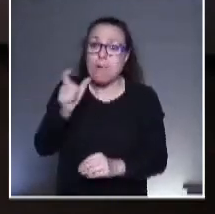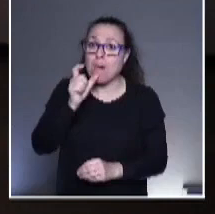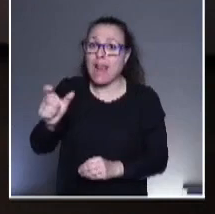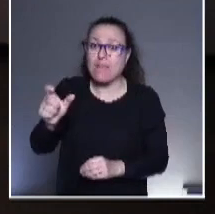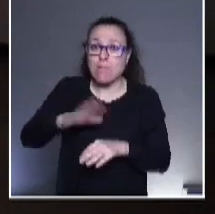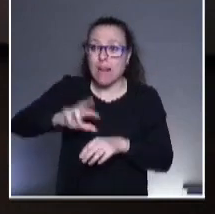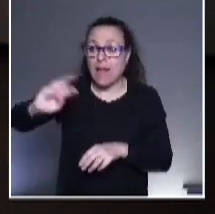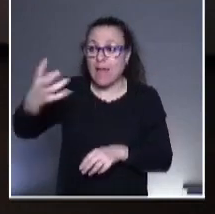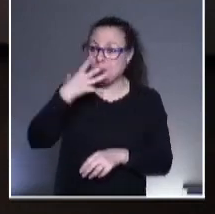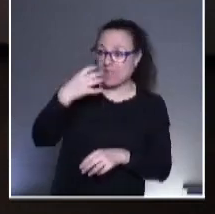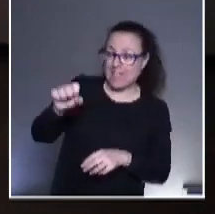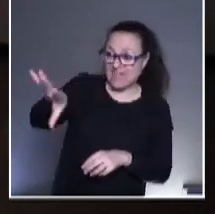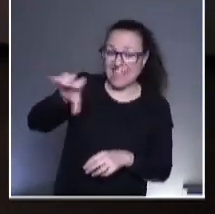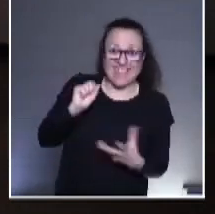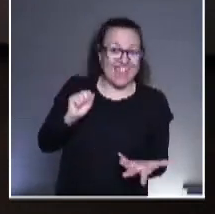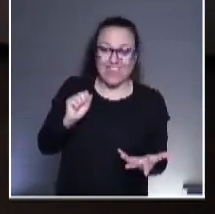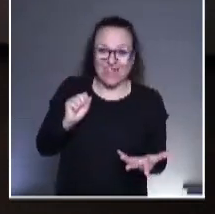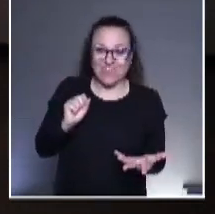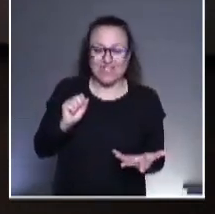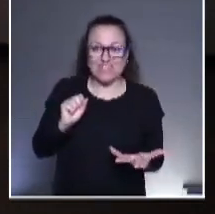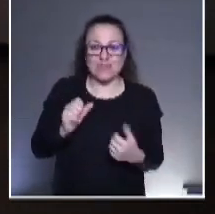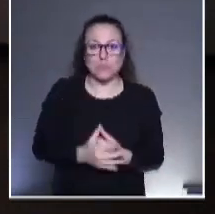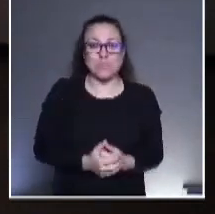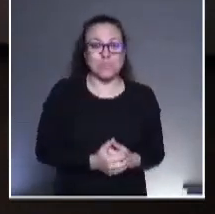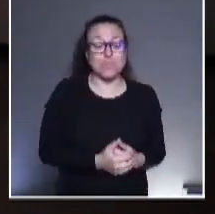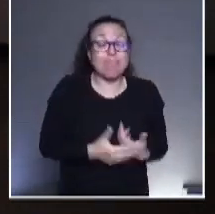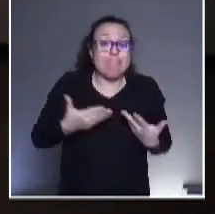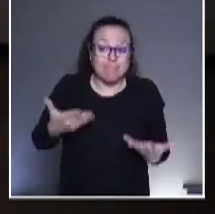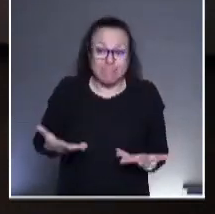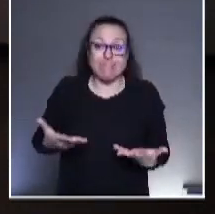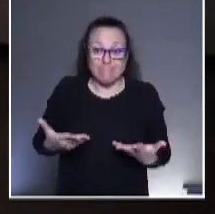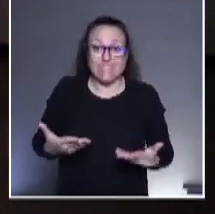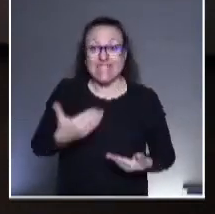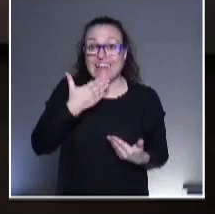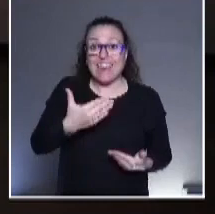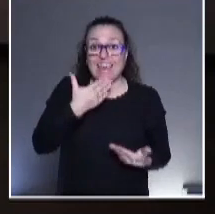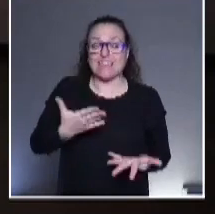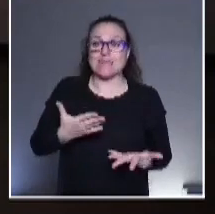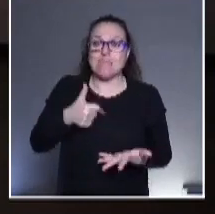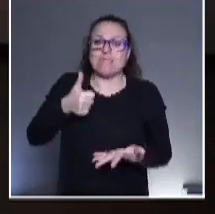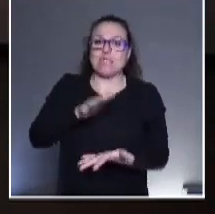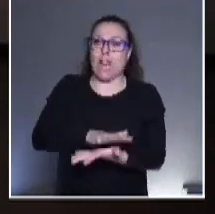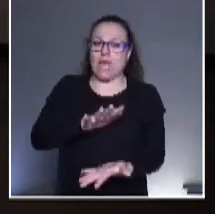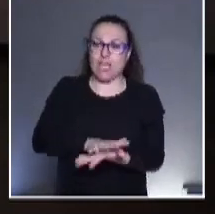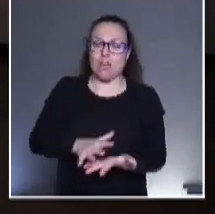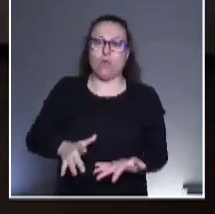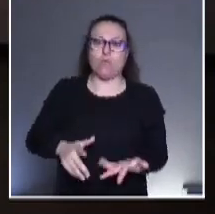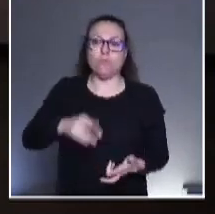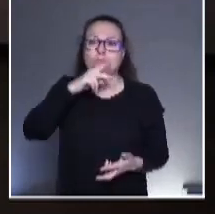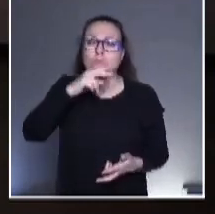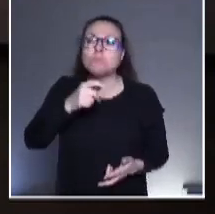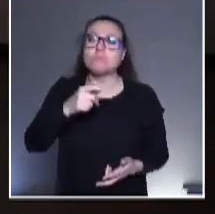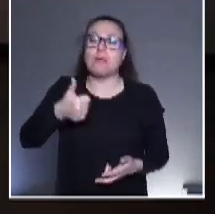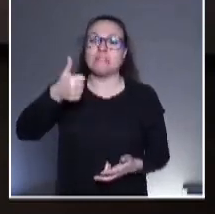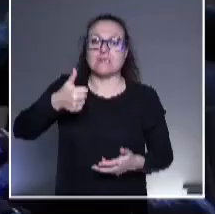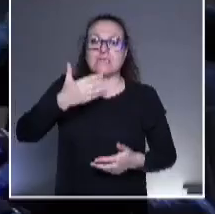deshacerse de esos corsés que vienen de nuestras disciplinas y en esa relajación comunicativa viene